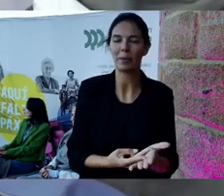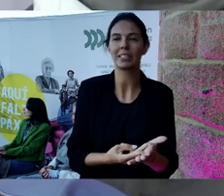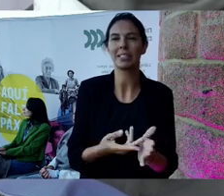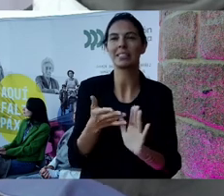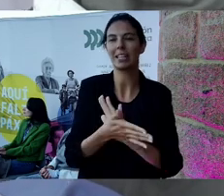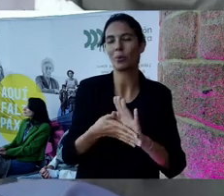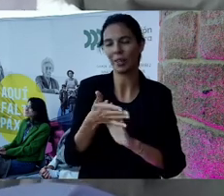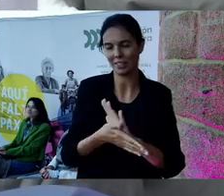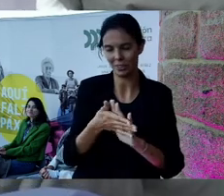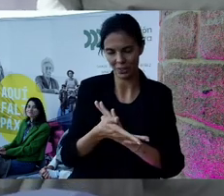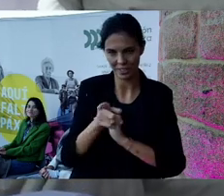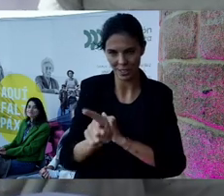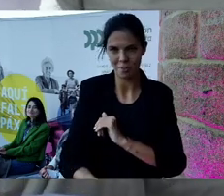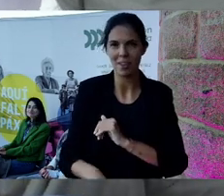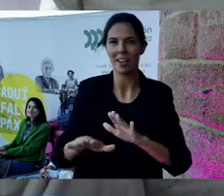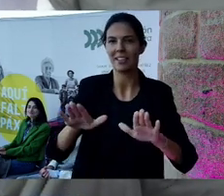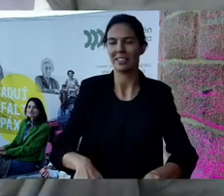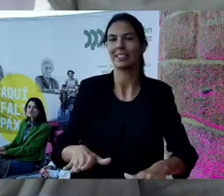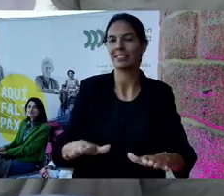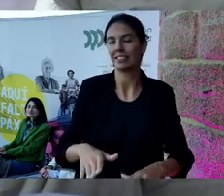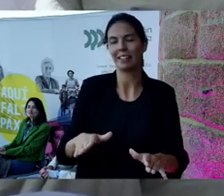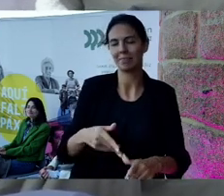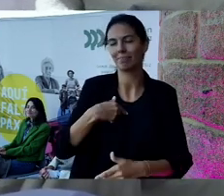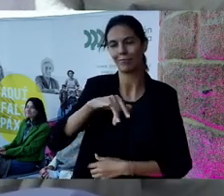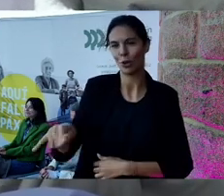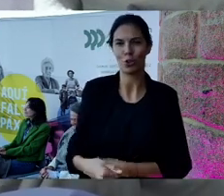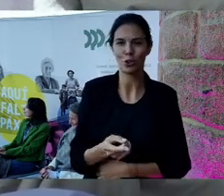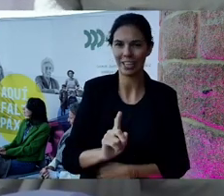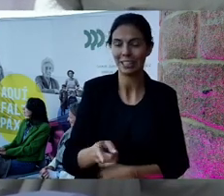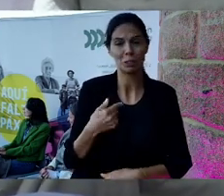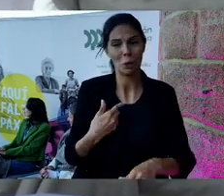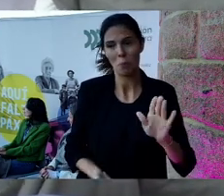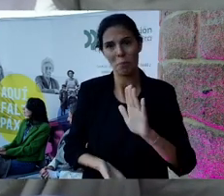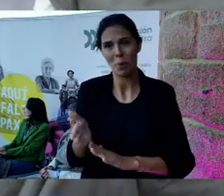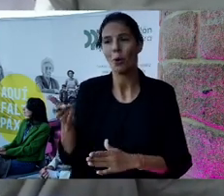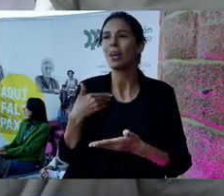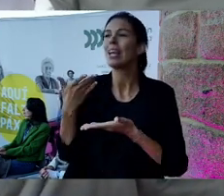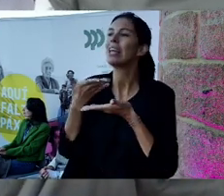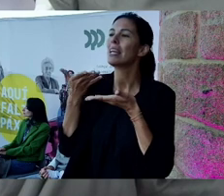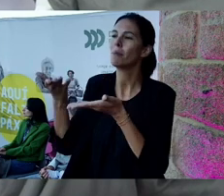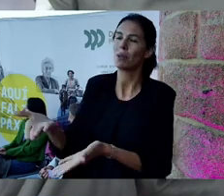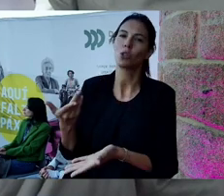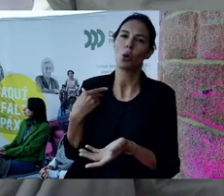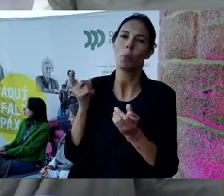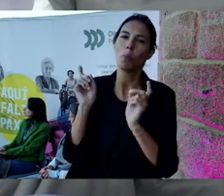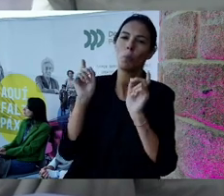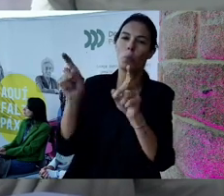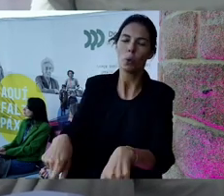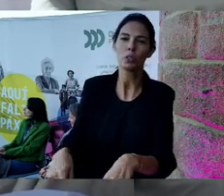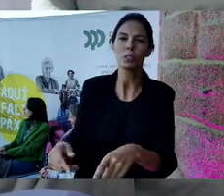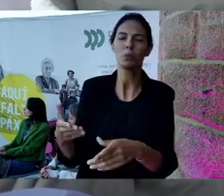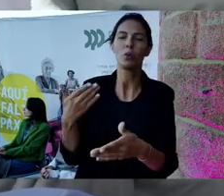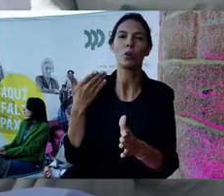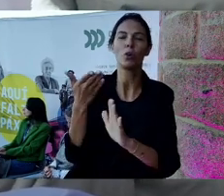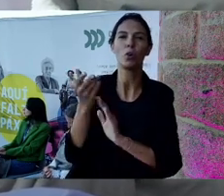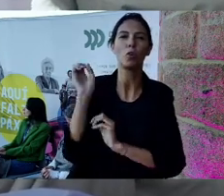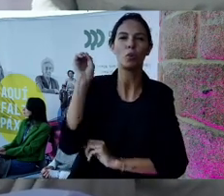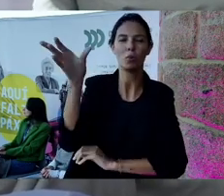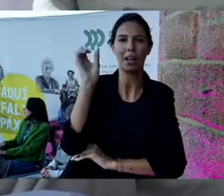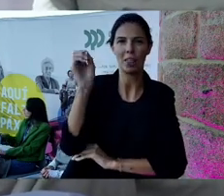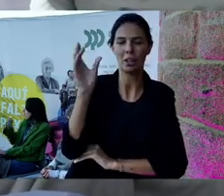nosas intérpretes de signos que tamén están aí incansablemente e voume convidándovos ao